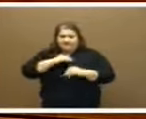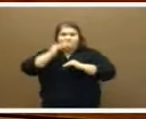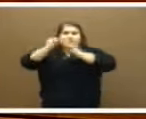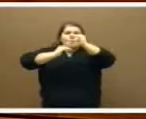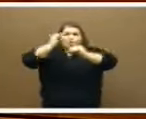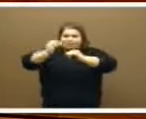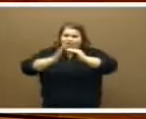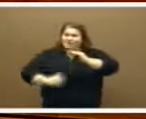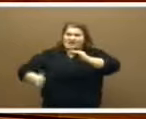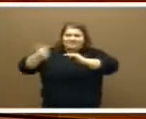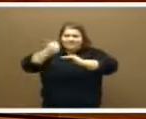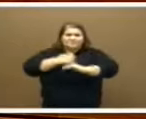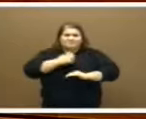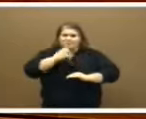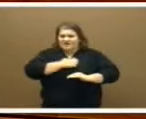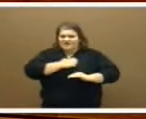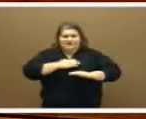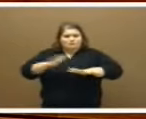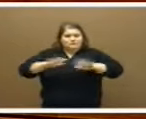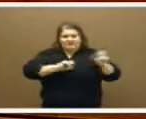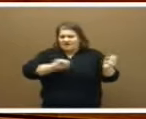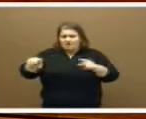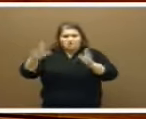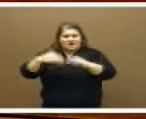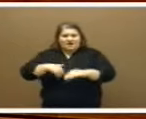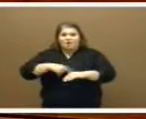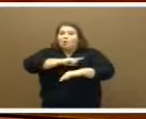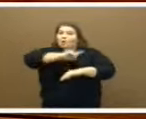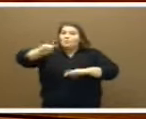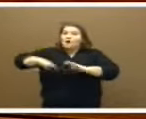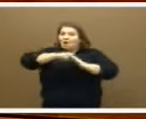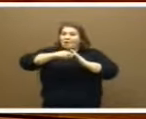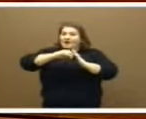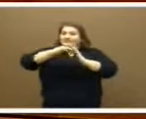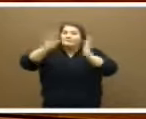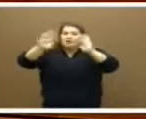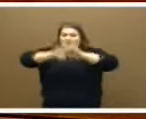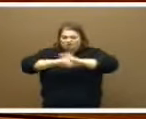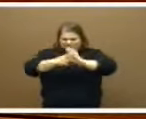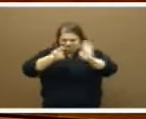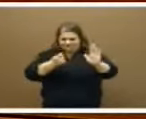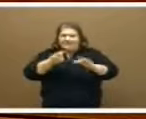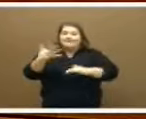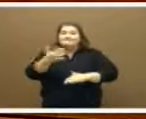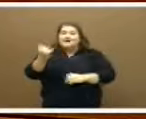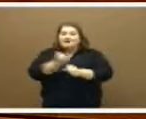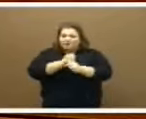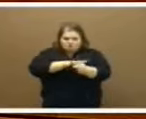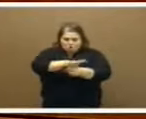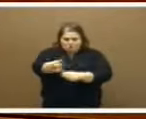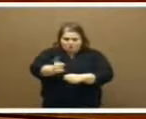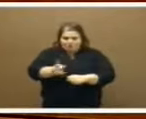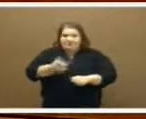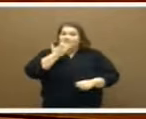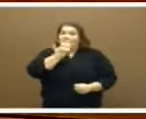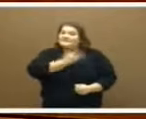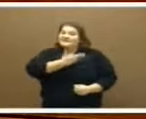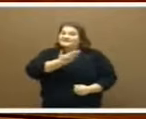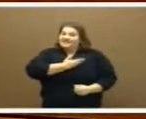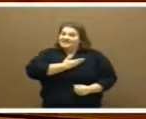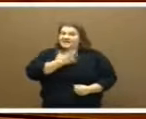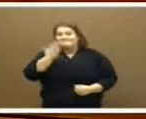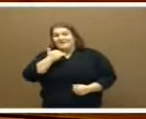ni ascenso, no hay movilidad, se reduce una hora nocturna en el SEPAS que dejan de cobrar, no se cubren las bajas laborales, existen en Plasencia, entre